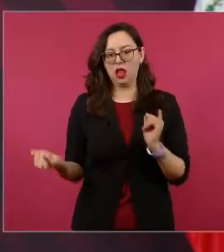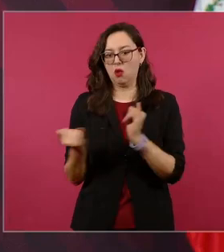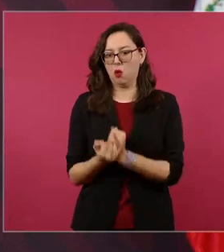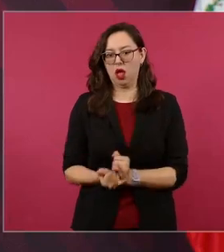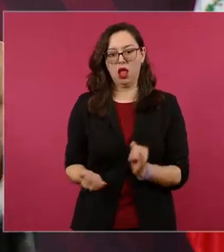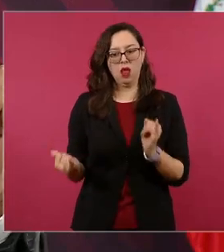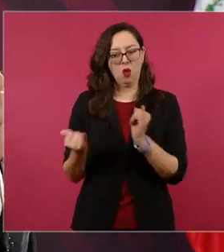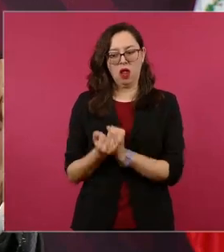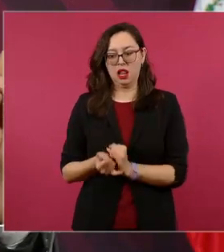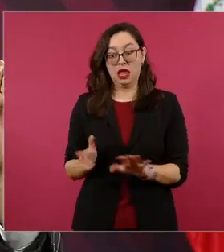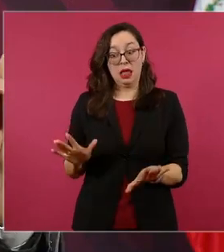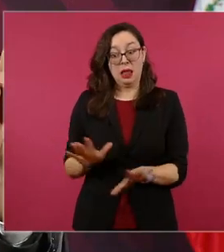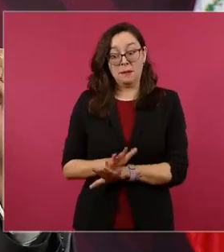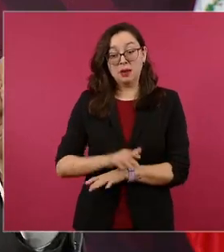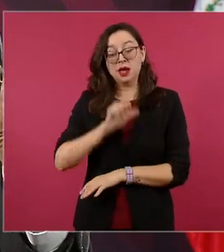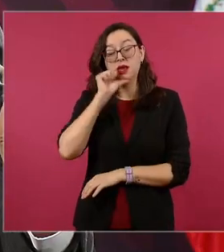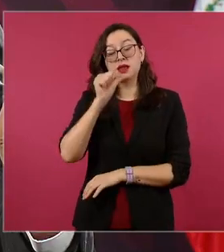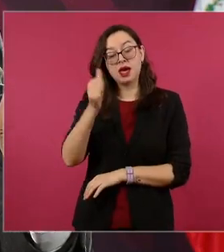porque los dos partidos